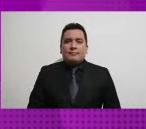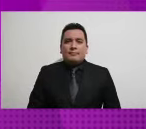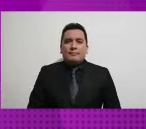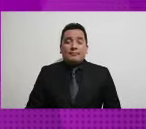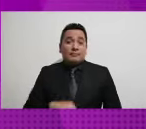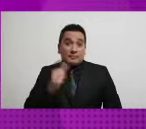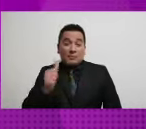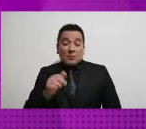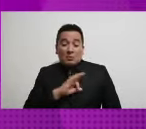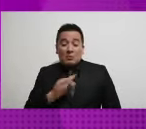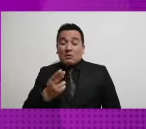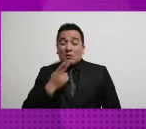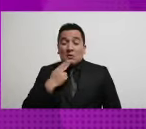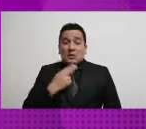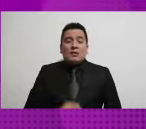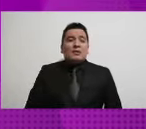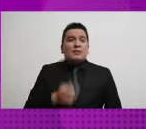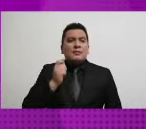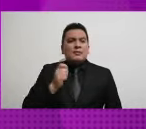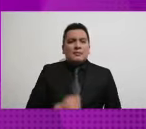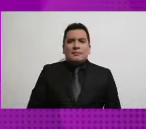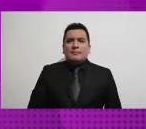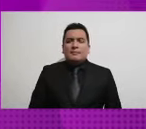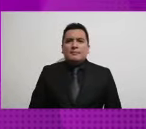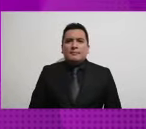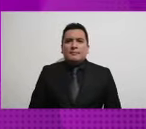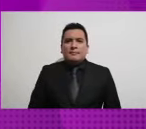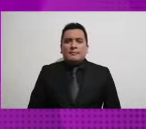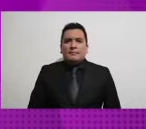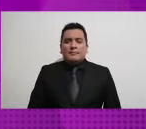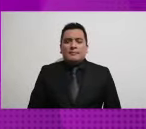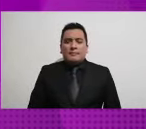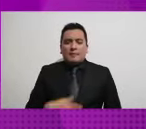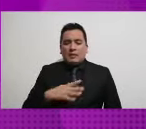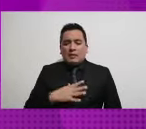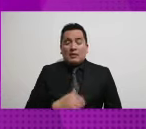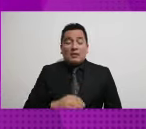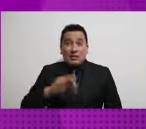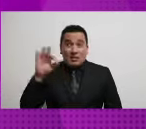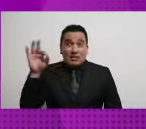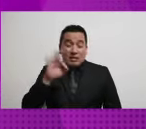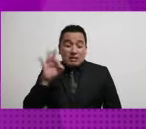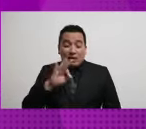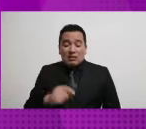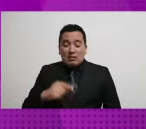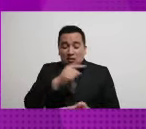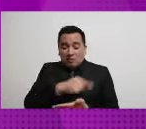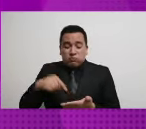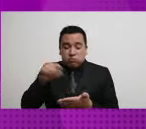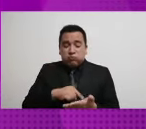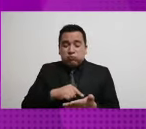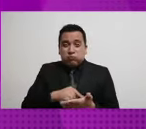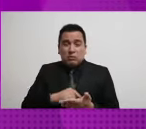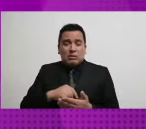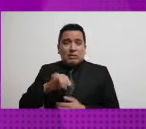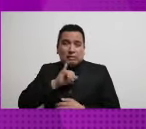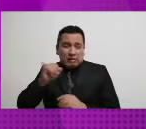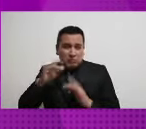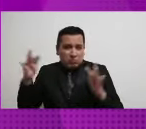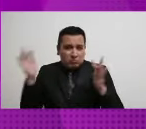electrónico que se pudiese implementar es también la utilización del voto por vía remota, pues el propio instituto